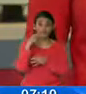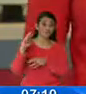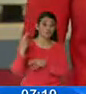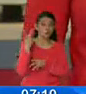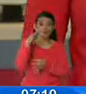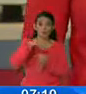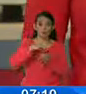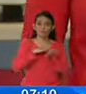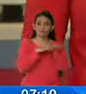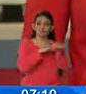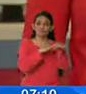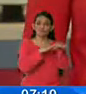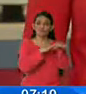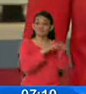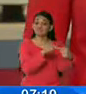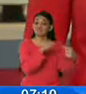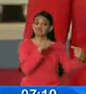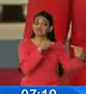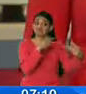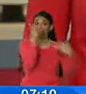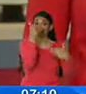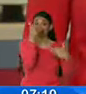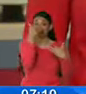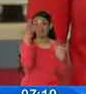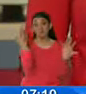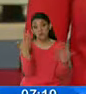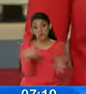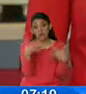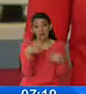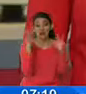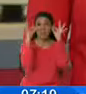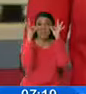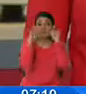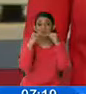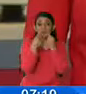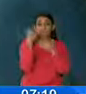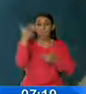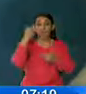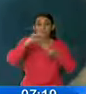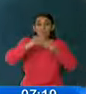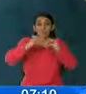vuelta respaldará a su adversario político Guillermo Lasso de Movimiento Creo.